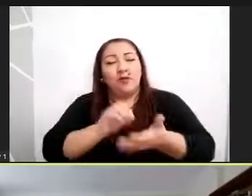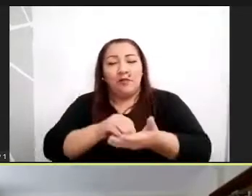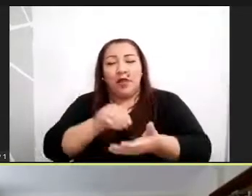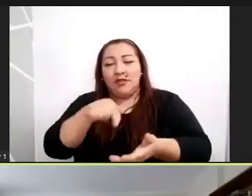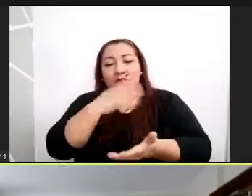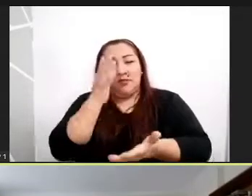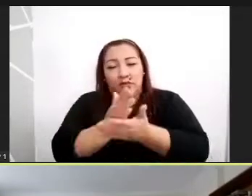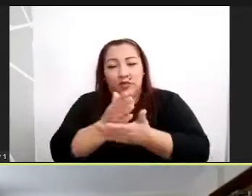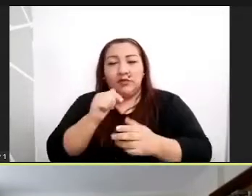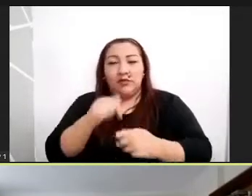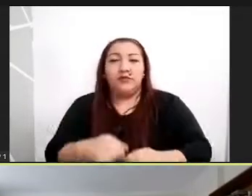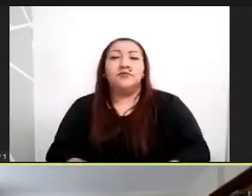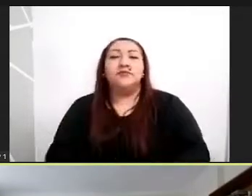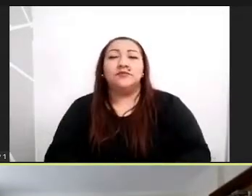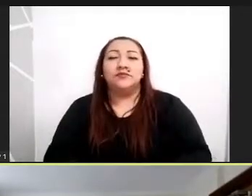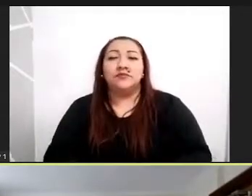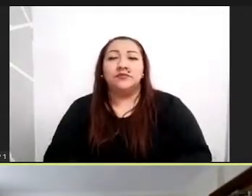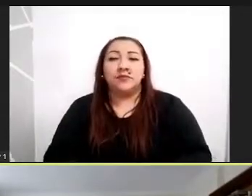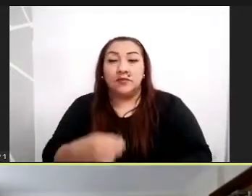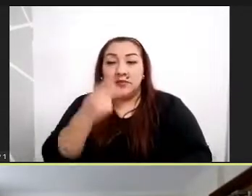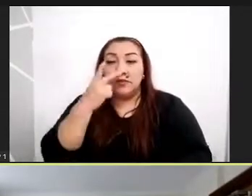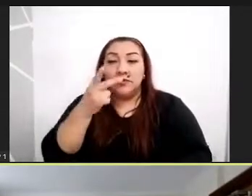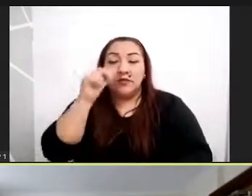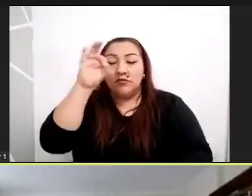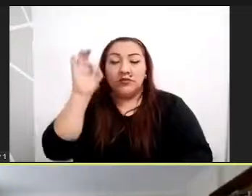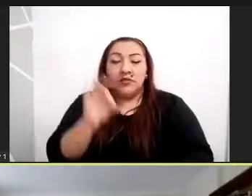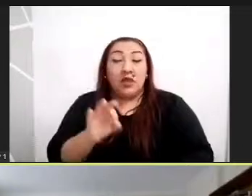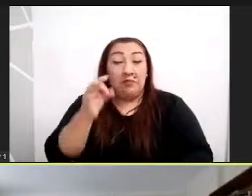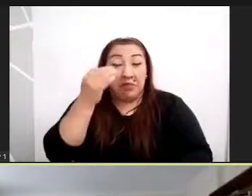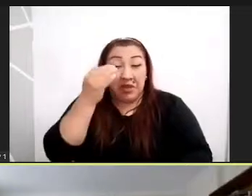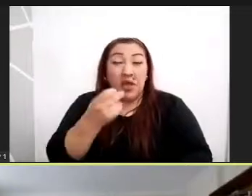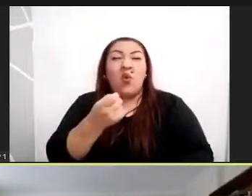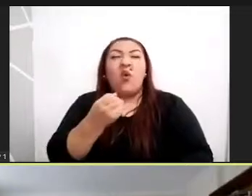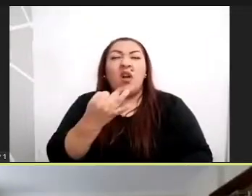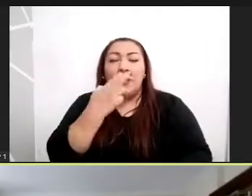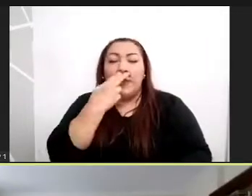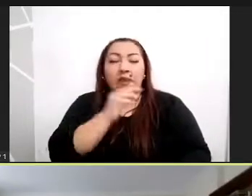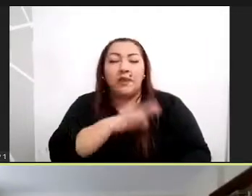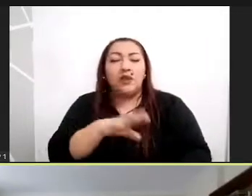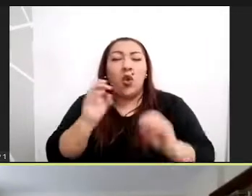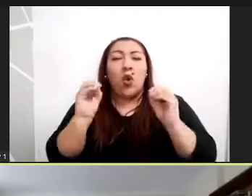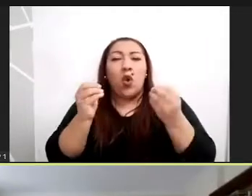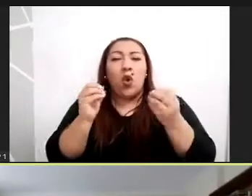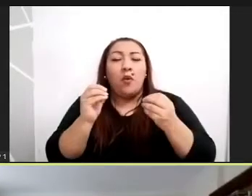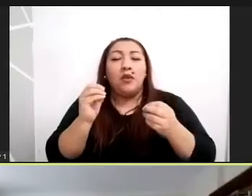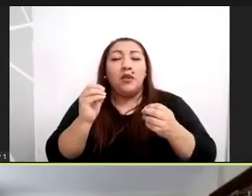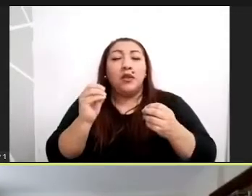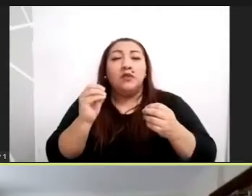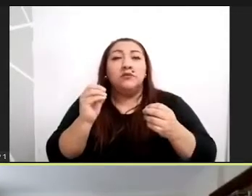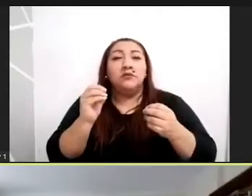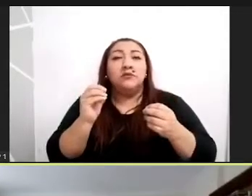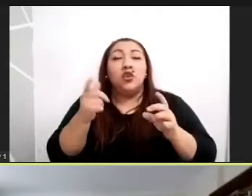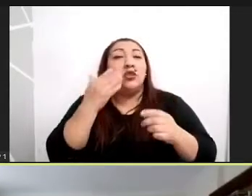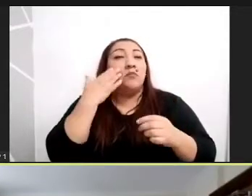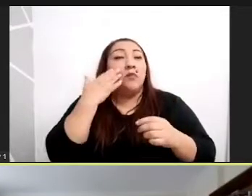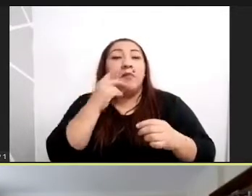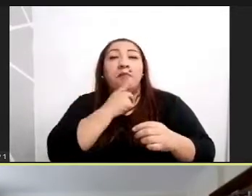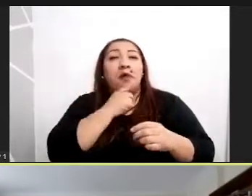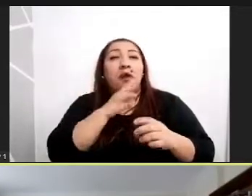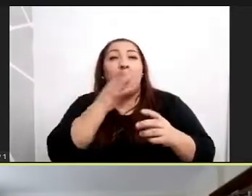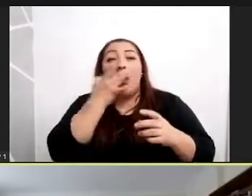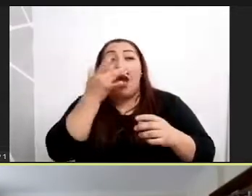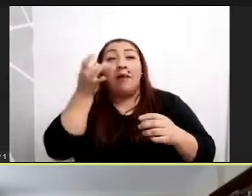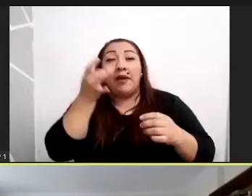pandemia, comenzando por la cifra escalofriante de niños y jóvenes huérfanos o abandonados y sumando el aumento